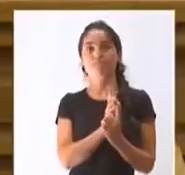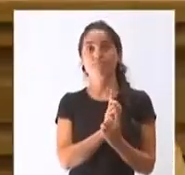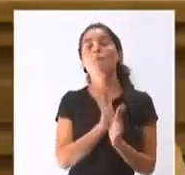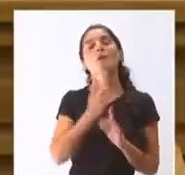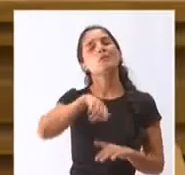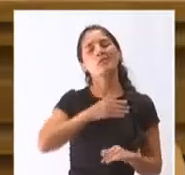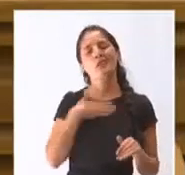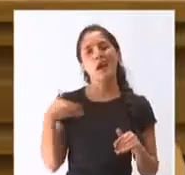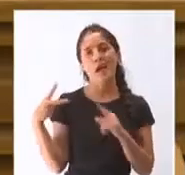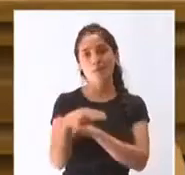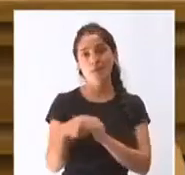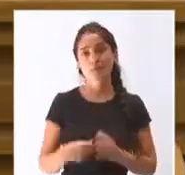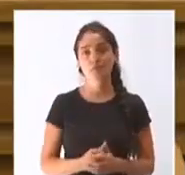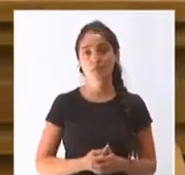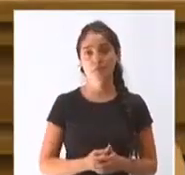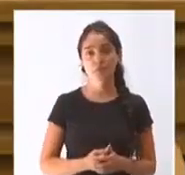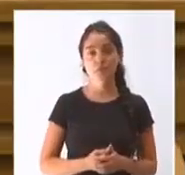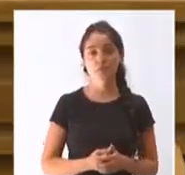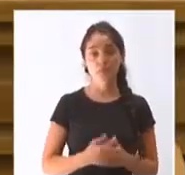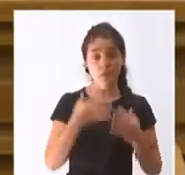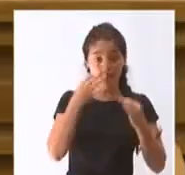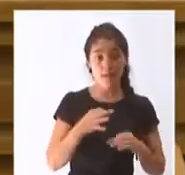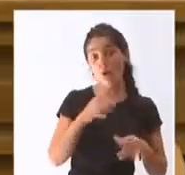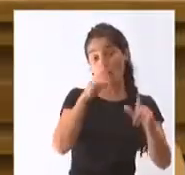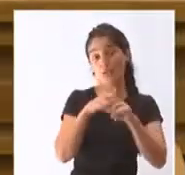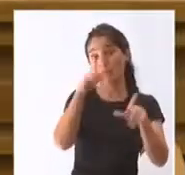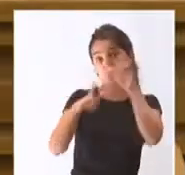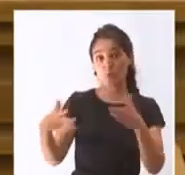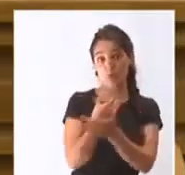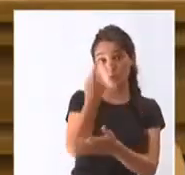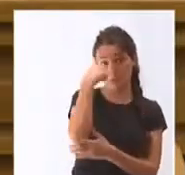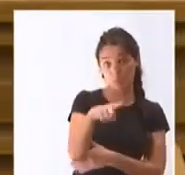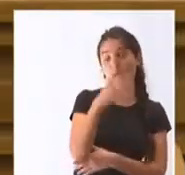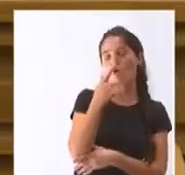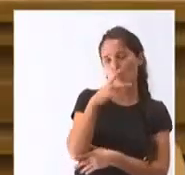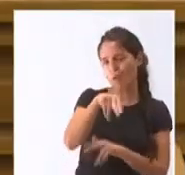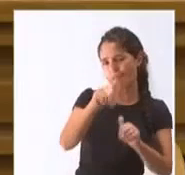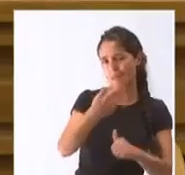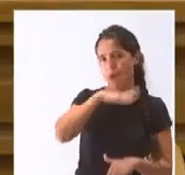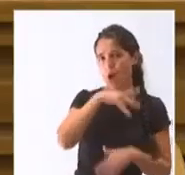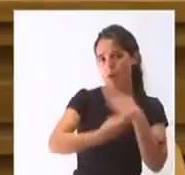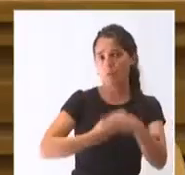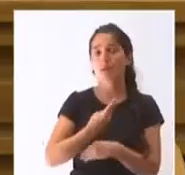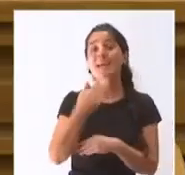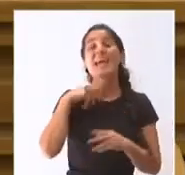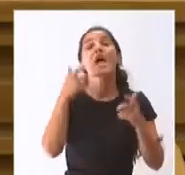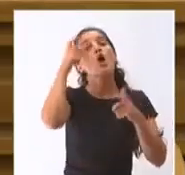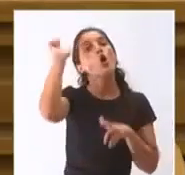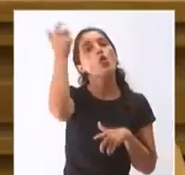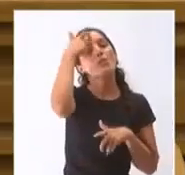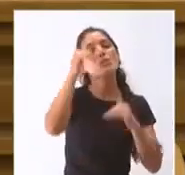evitarlo la realidad para que todo el mundo sepa de lo que hablamos es que para mí y para este gobierno el concepto de sostenibilidad no es una opción